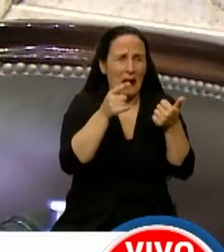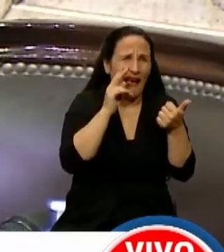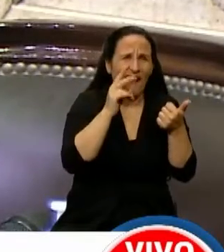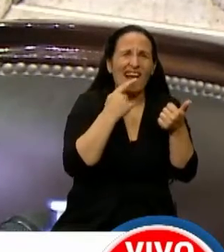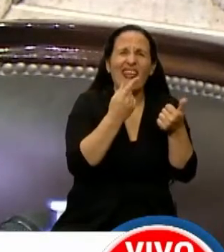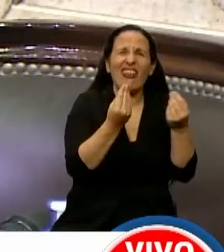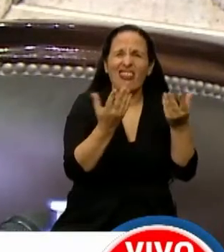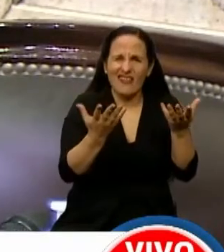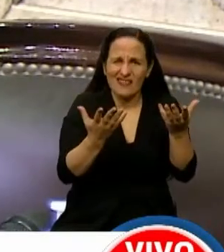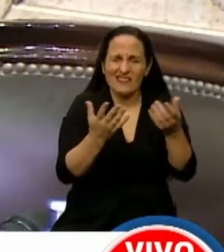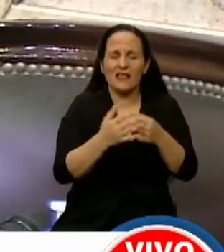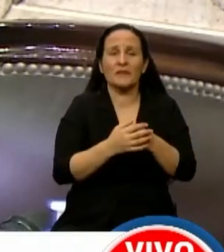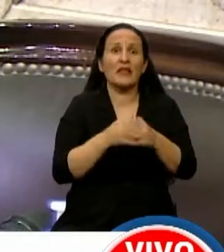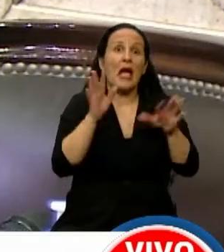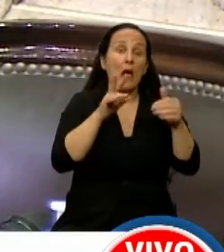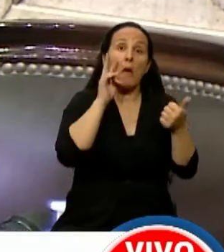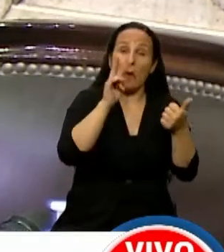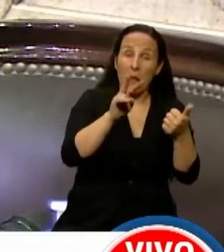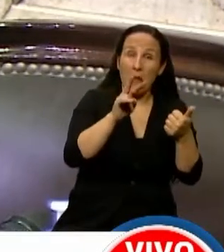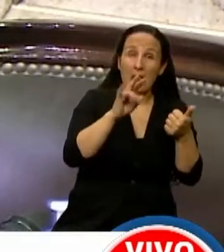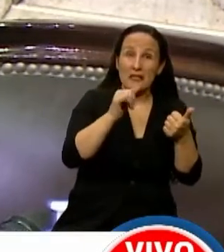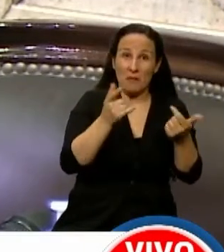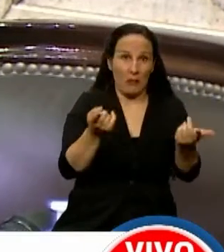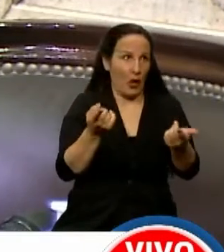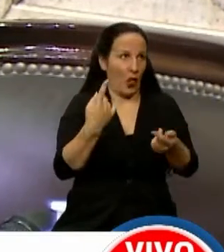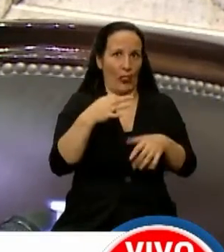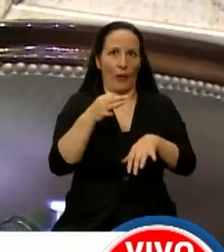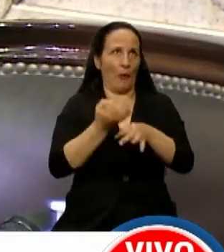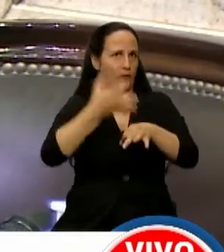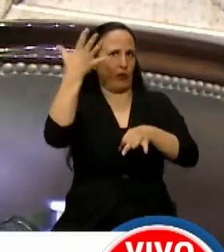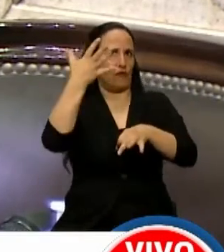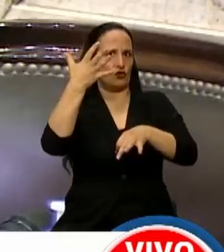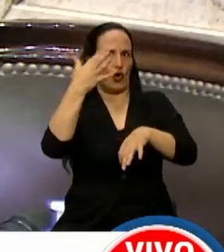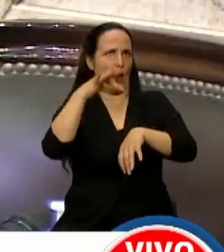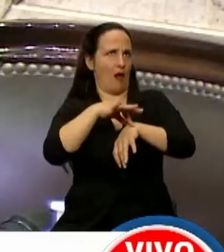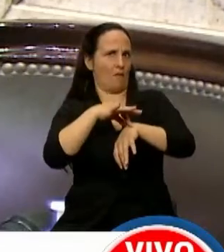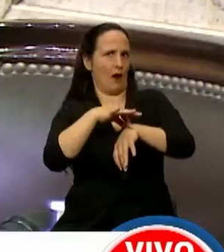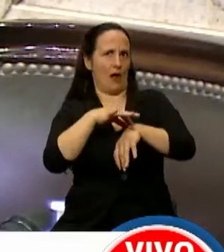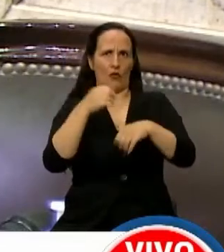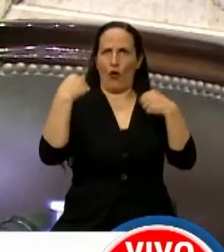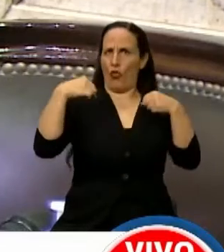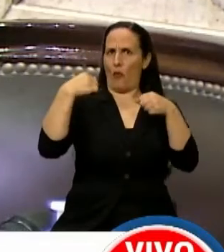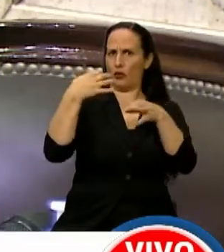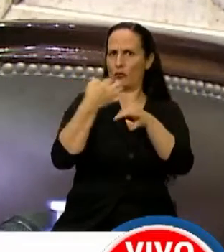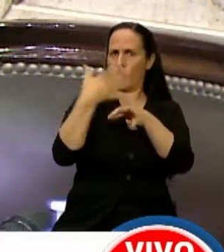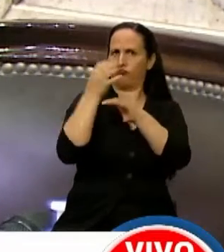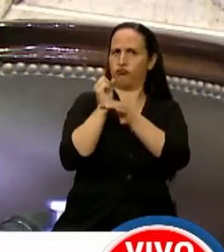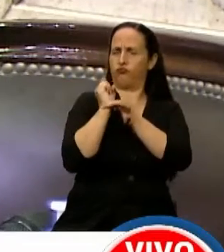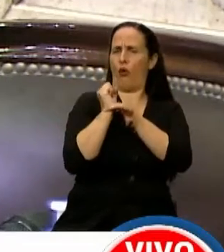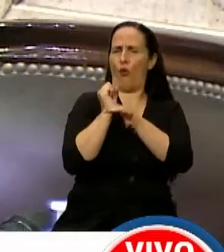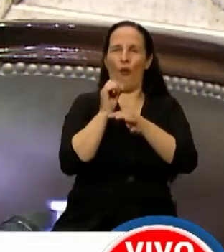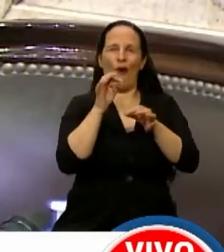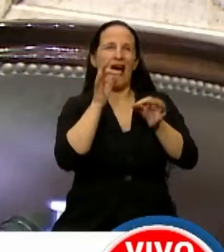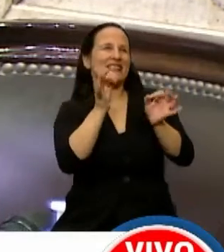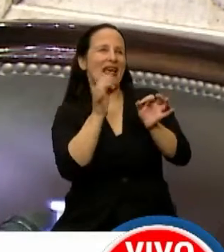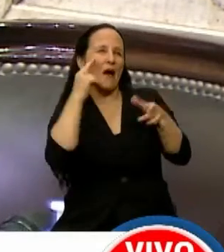poder visualizar. Y si la podés visualizar, tenés que ser un nutricionista, un deportista, aquellos que entienden por ahí